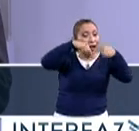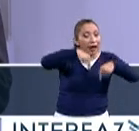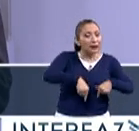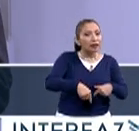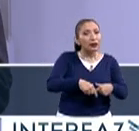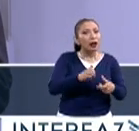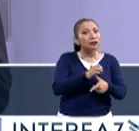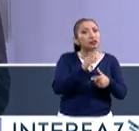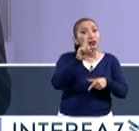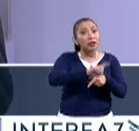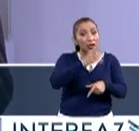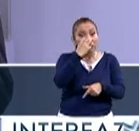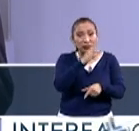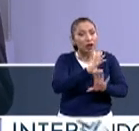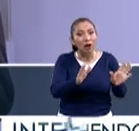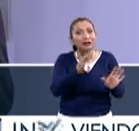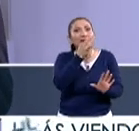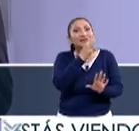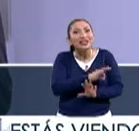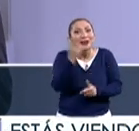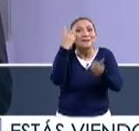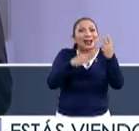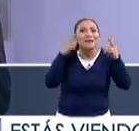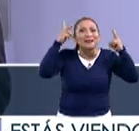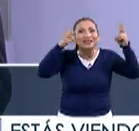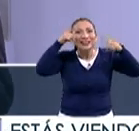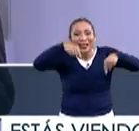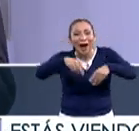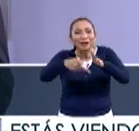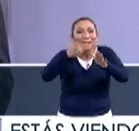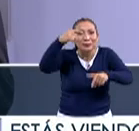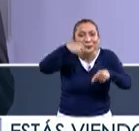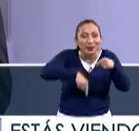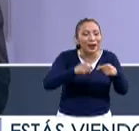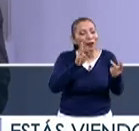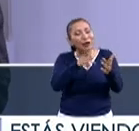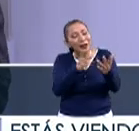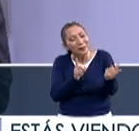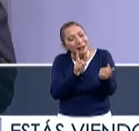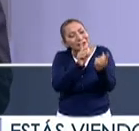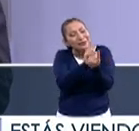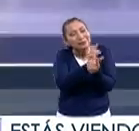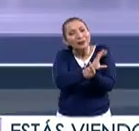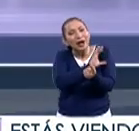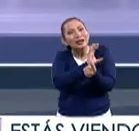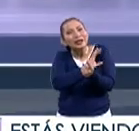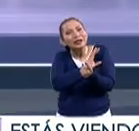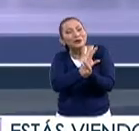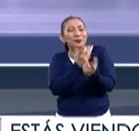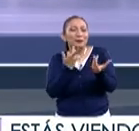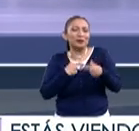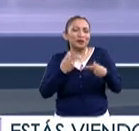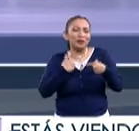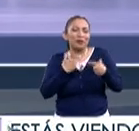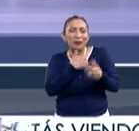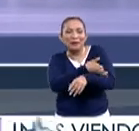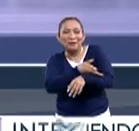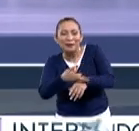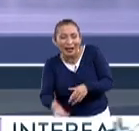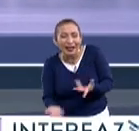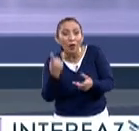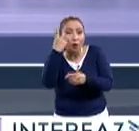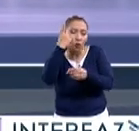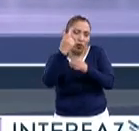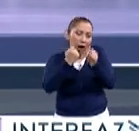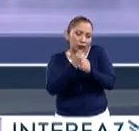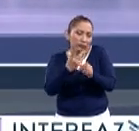qué ser un día de tristeza, sino es la fiesta, que justamente es el día que usted se encuentra con sus seres queridos, que lo vienen a visitar una vez al